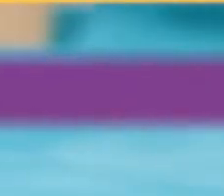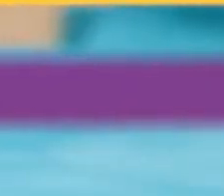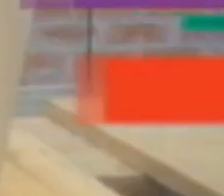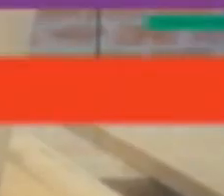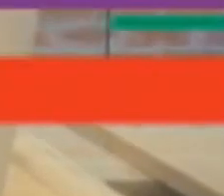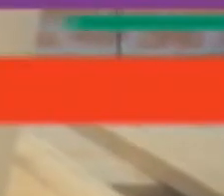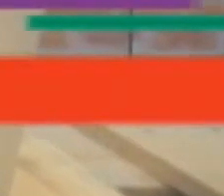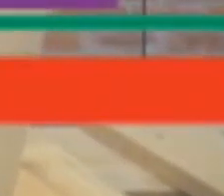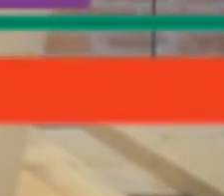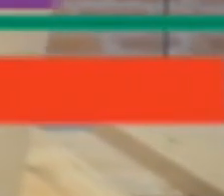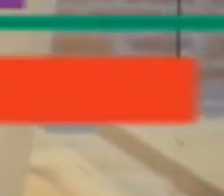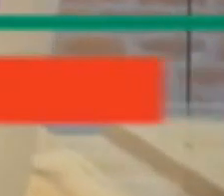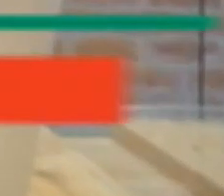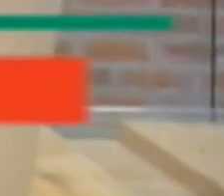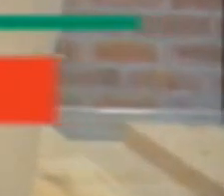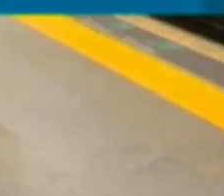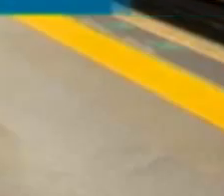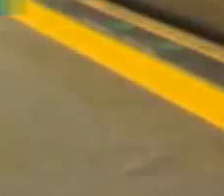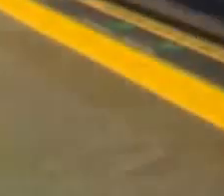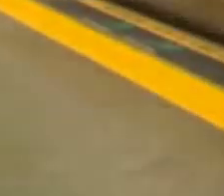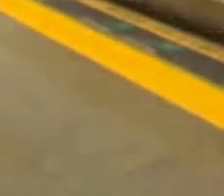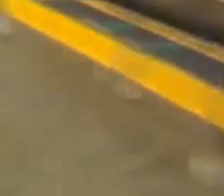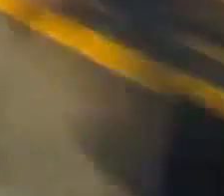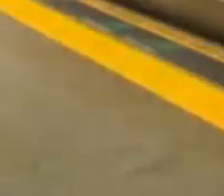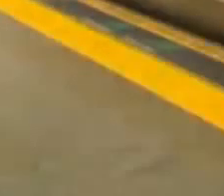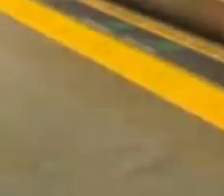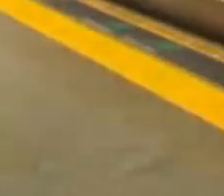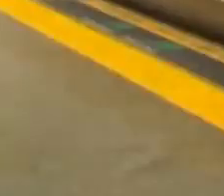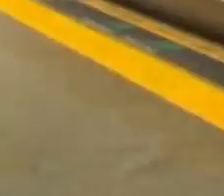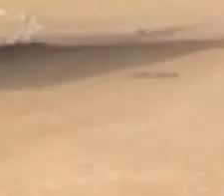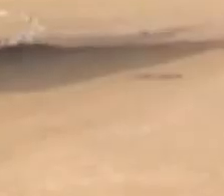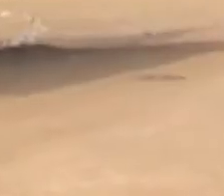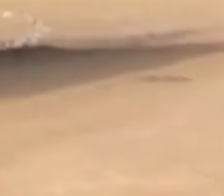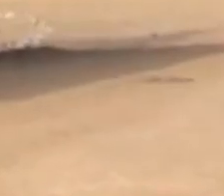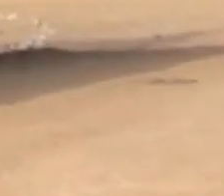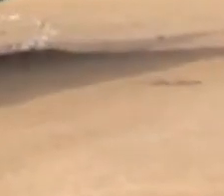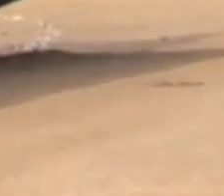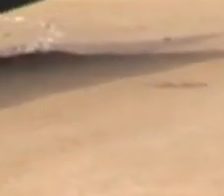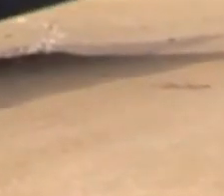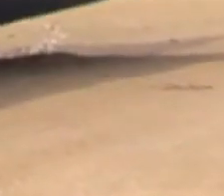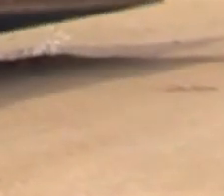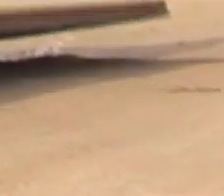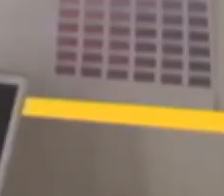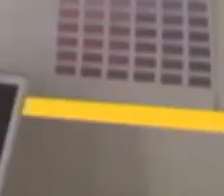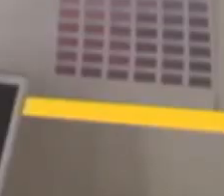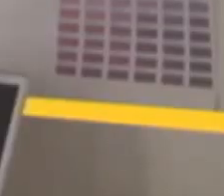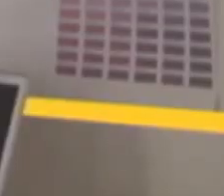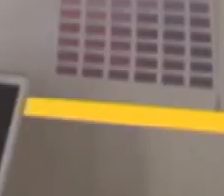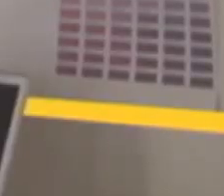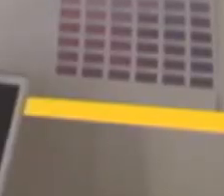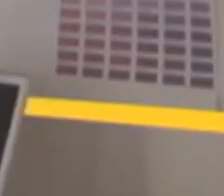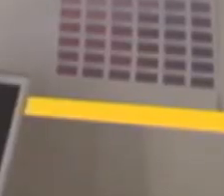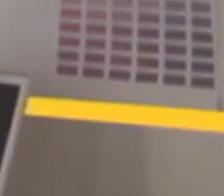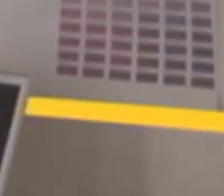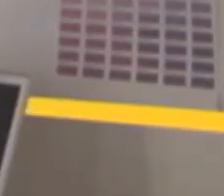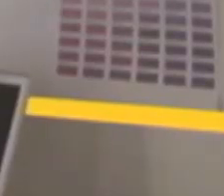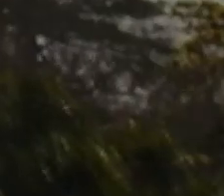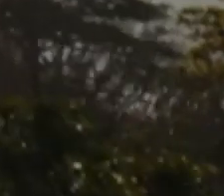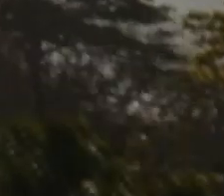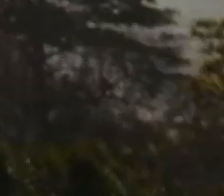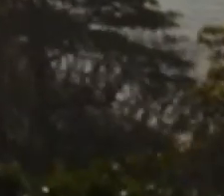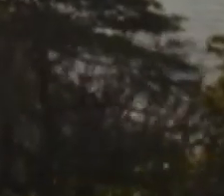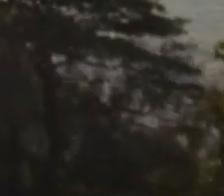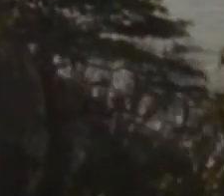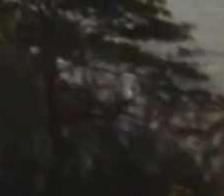Exitosos ejemplos a seguir que inyectan de esperanza a Latinoamérica. Emprendimientos novedosos con enorme